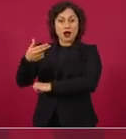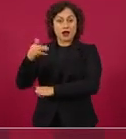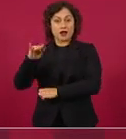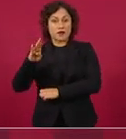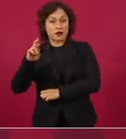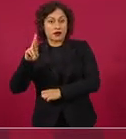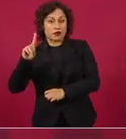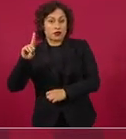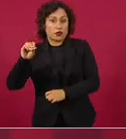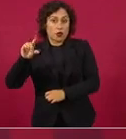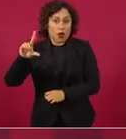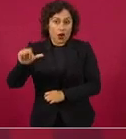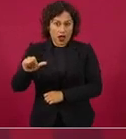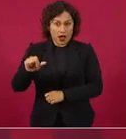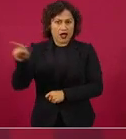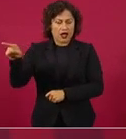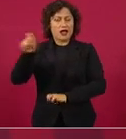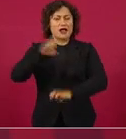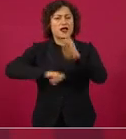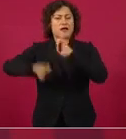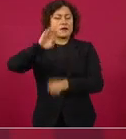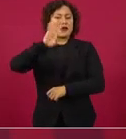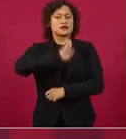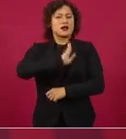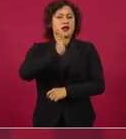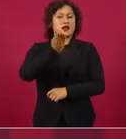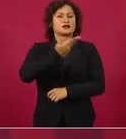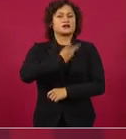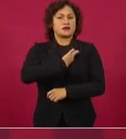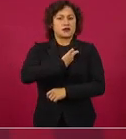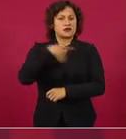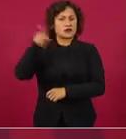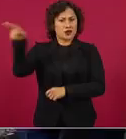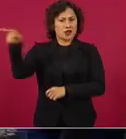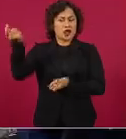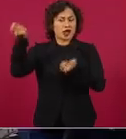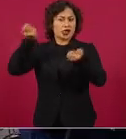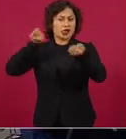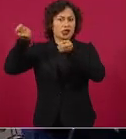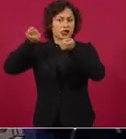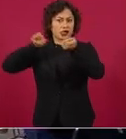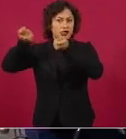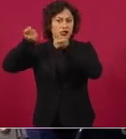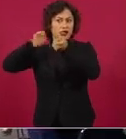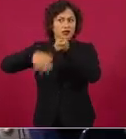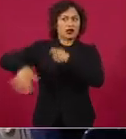la empresa española que monopoliza ya